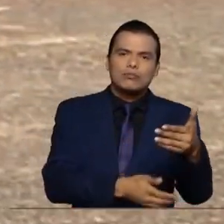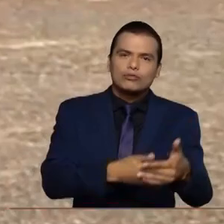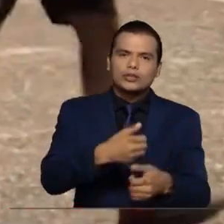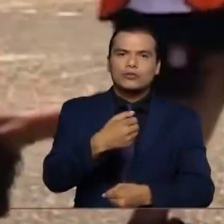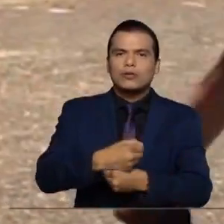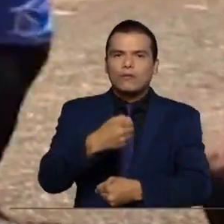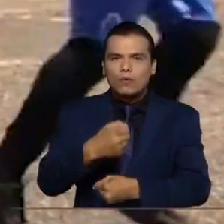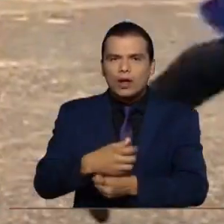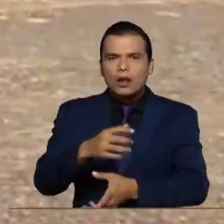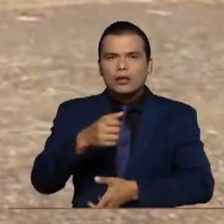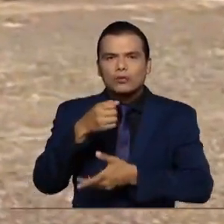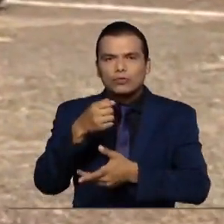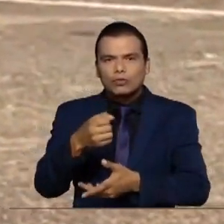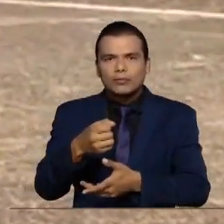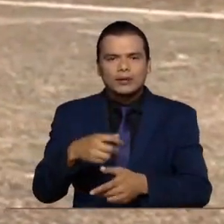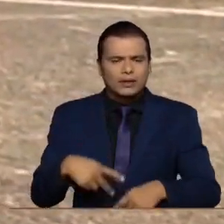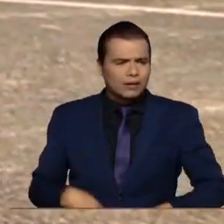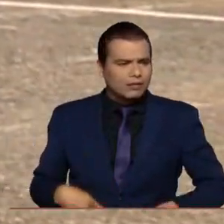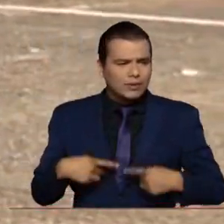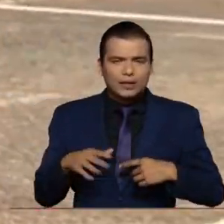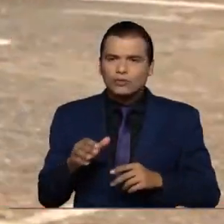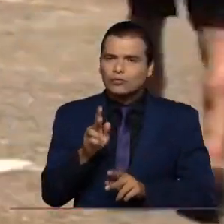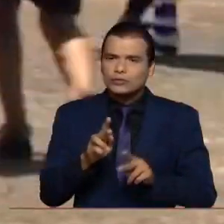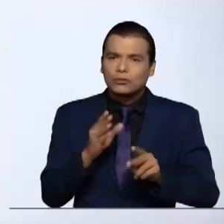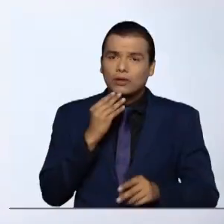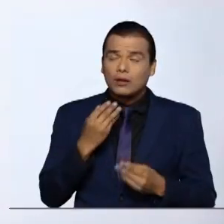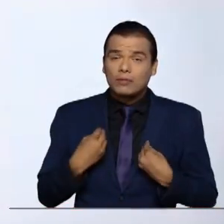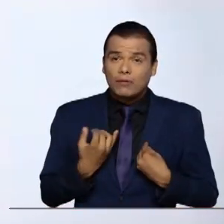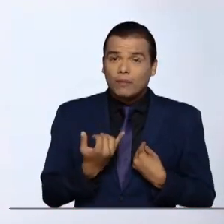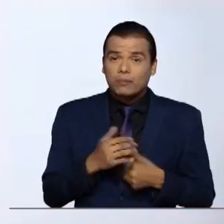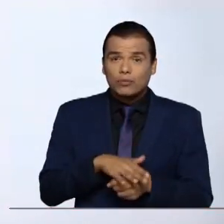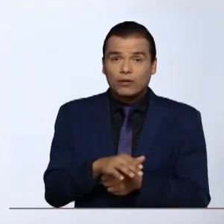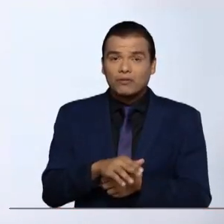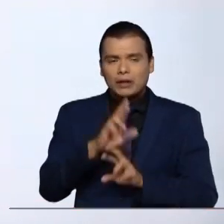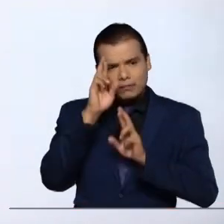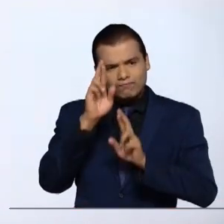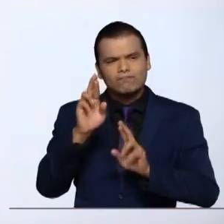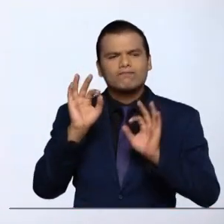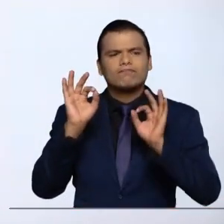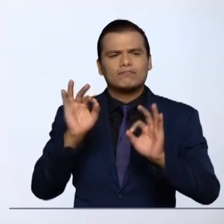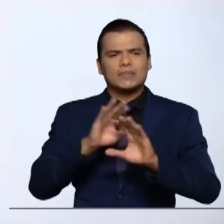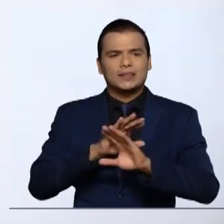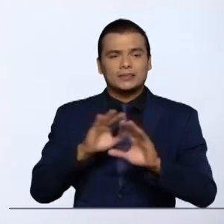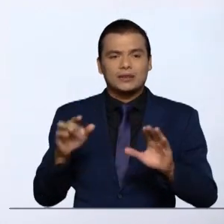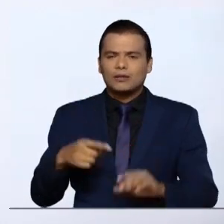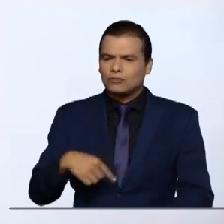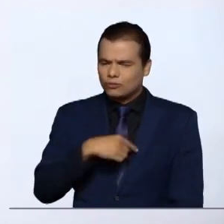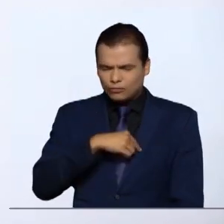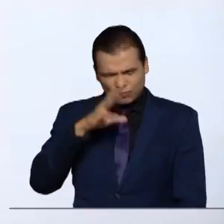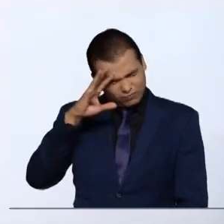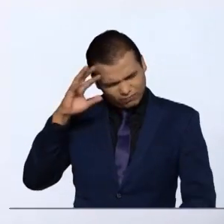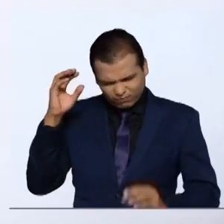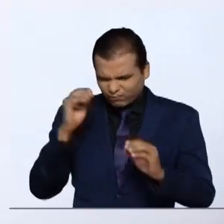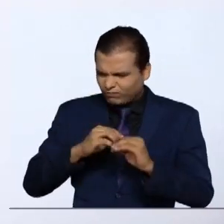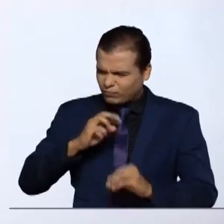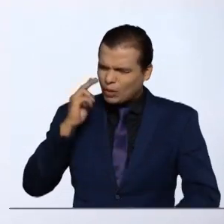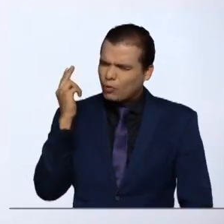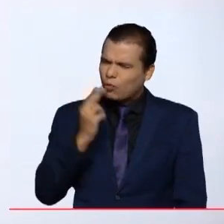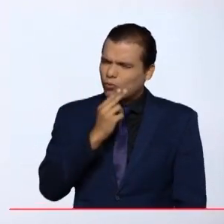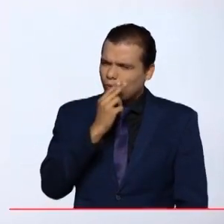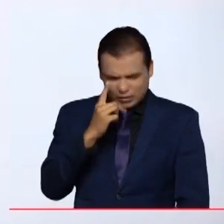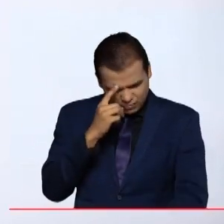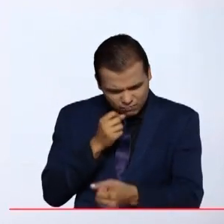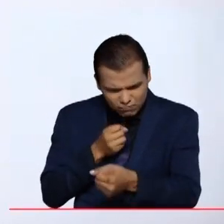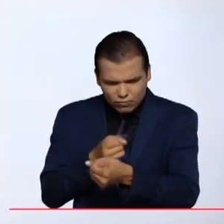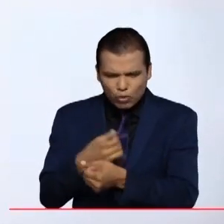la vida de las personas en la zona urbana de Buenaventura. Este compromiso continúa y esperamos que